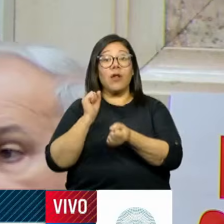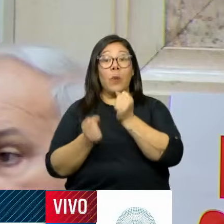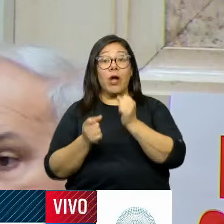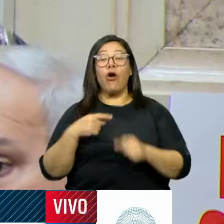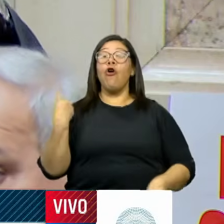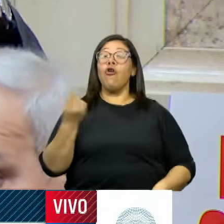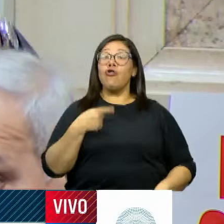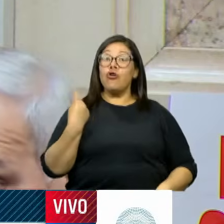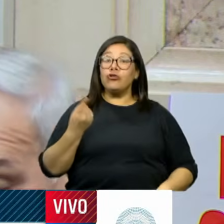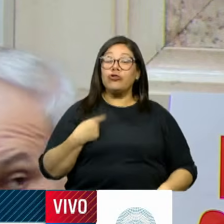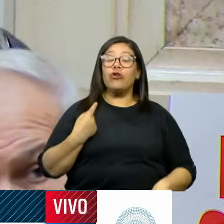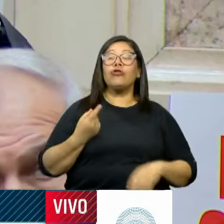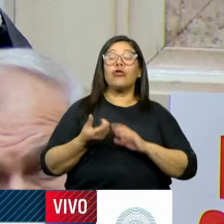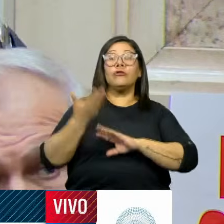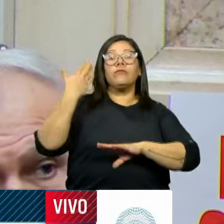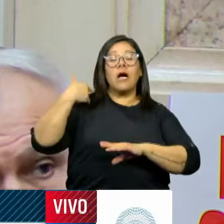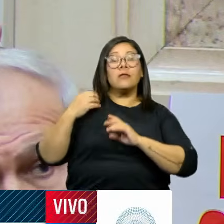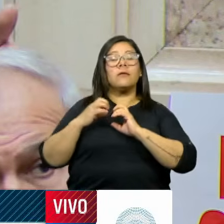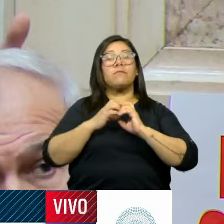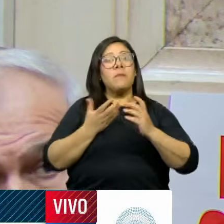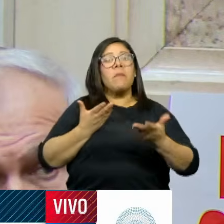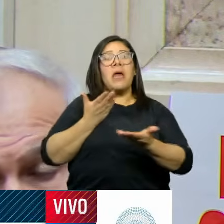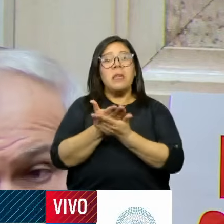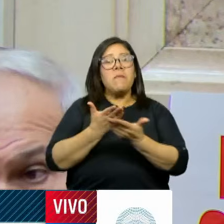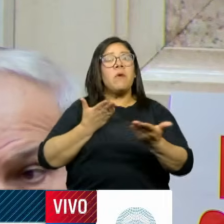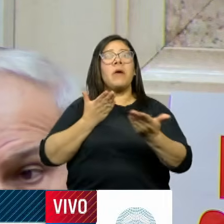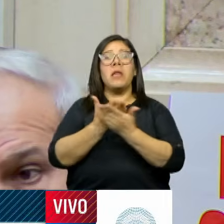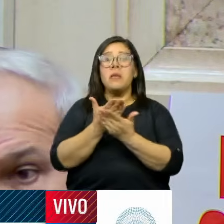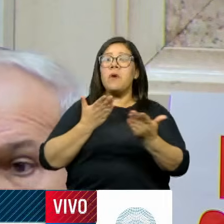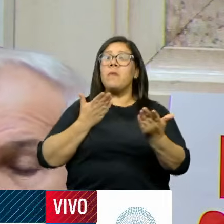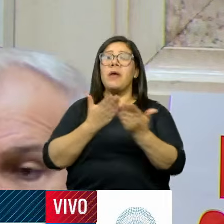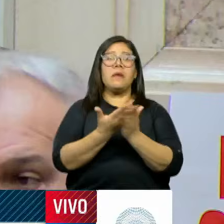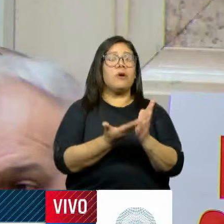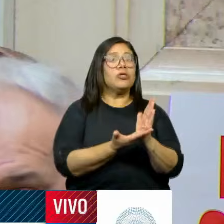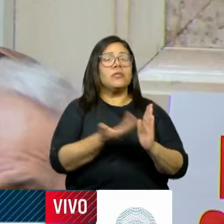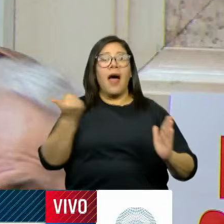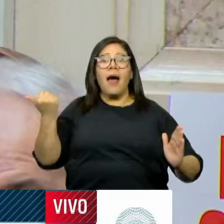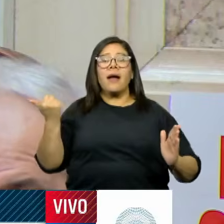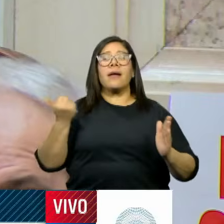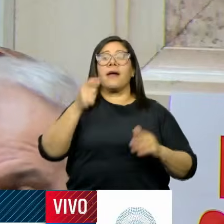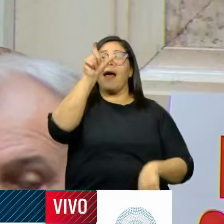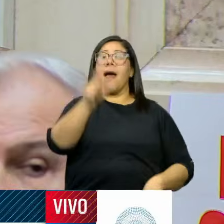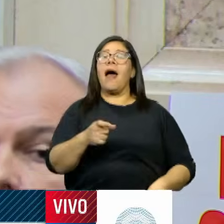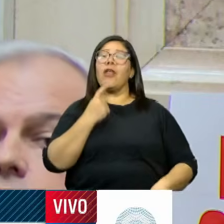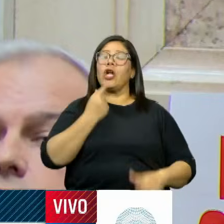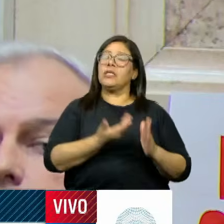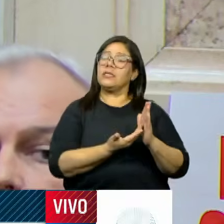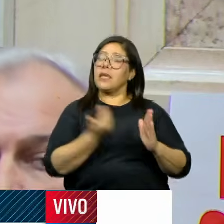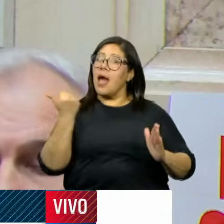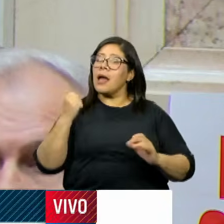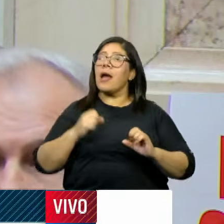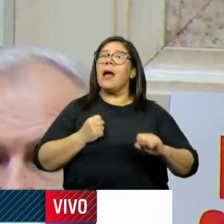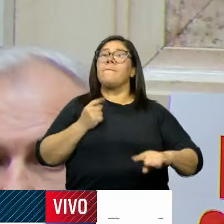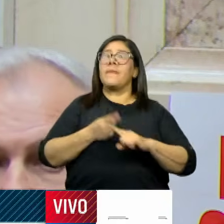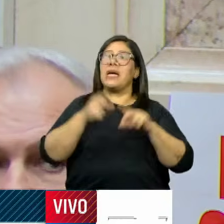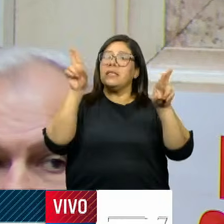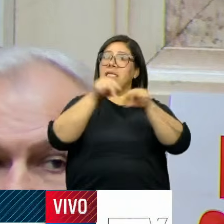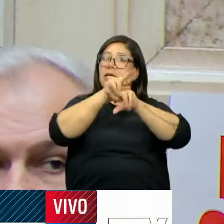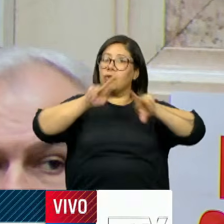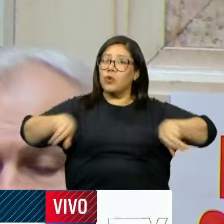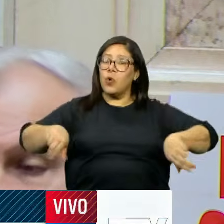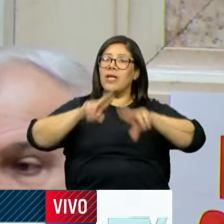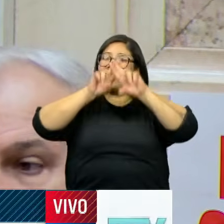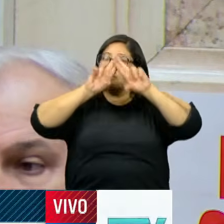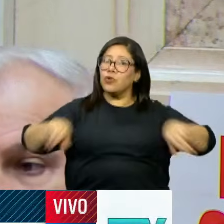venimos planteando la interpelación y la moción de censura, que todos tienen que ir al banquillo de los acusados. Planteamos